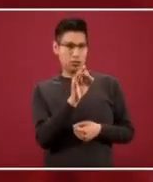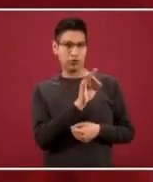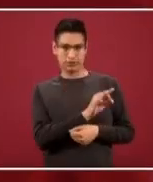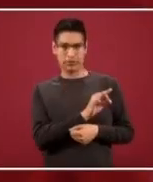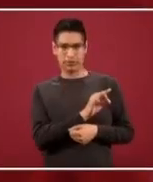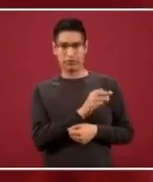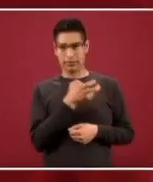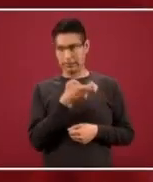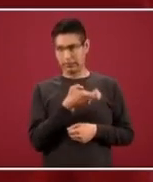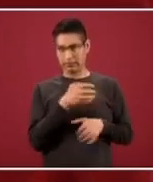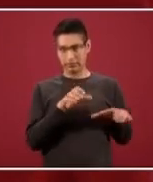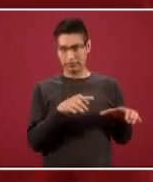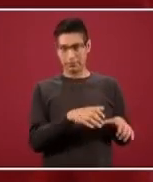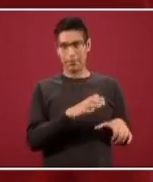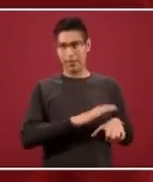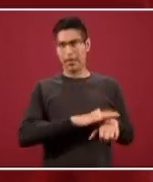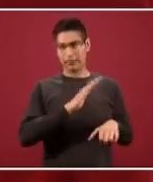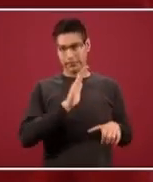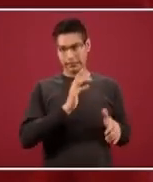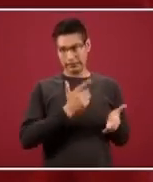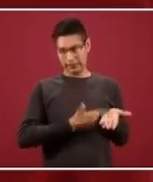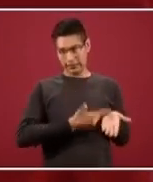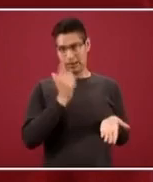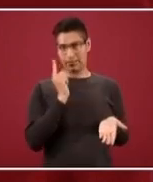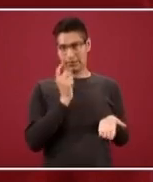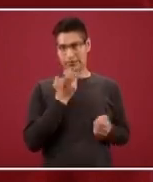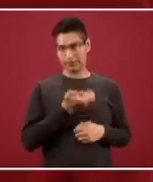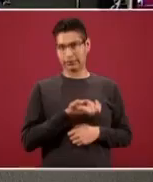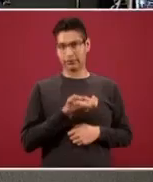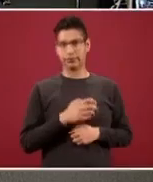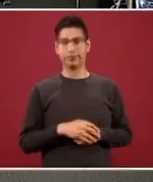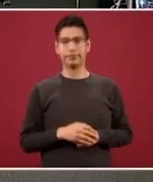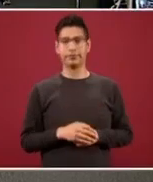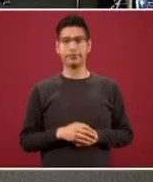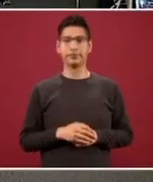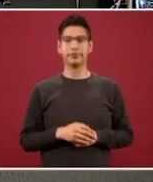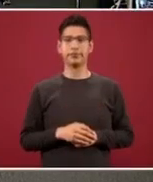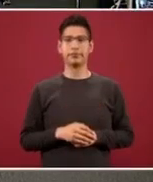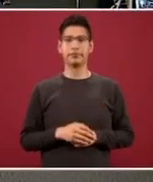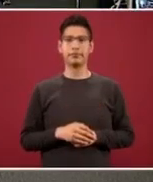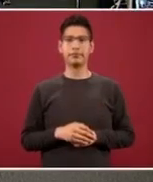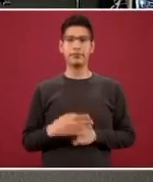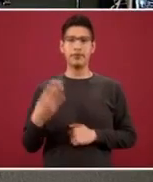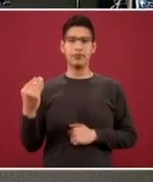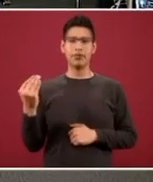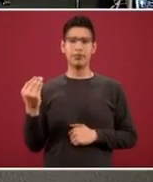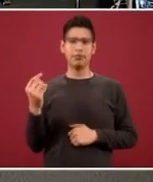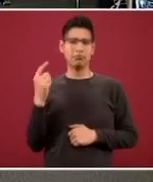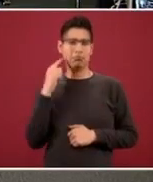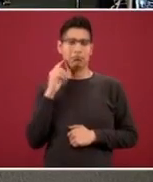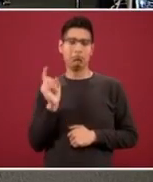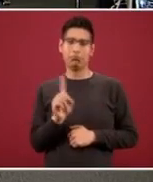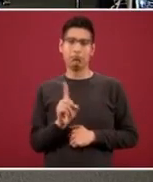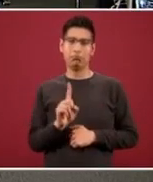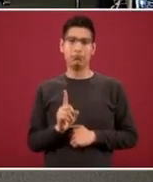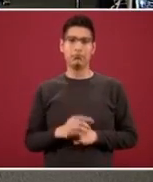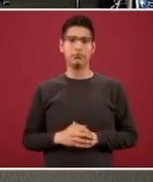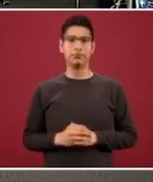80-13-7. Ya mejor para darle a los números de OPS. Ya díganos los números porque ahora sí que la matemática no se nos